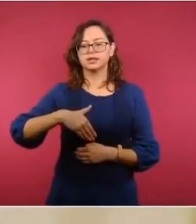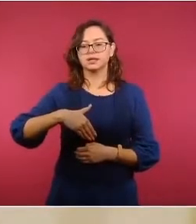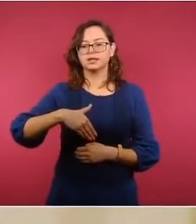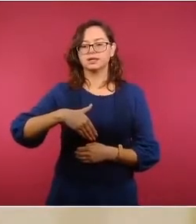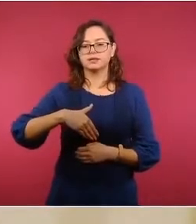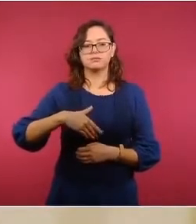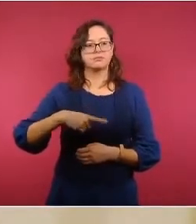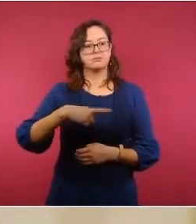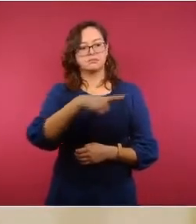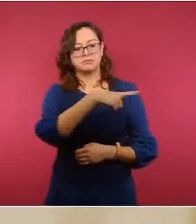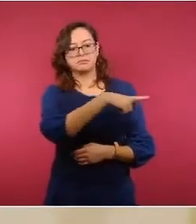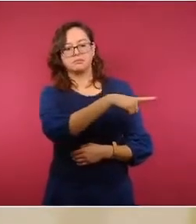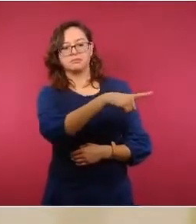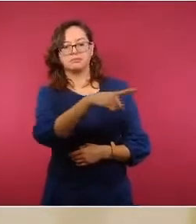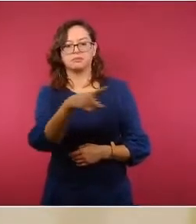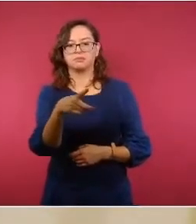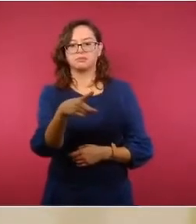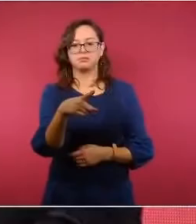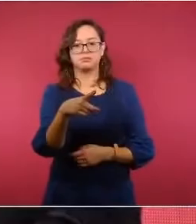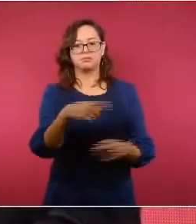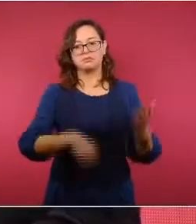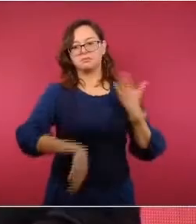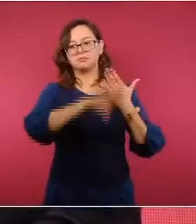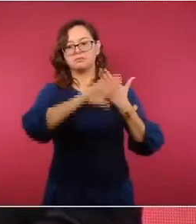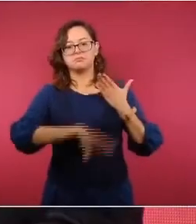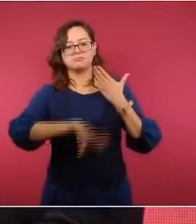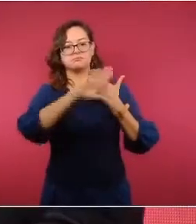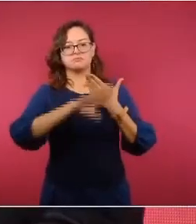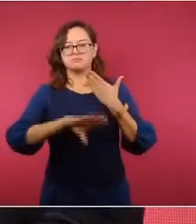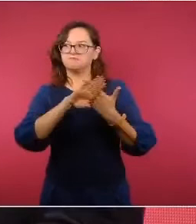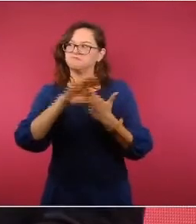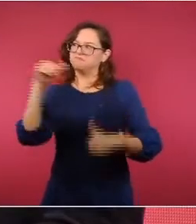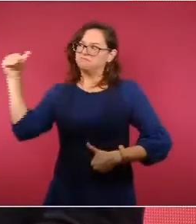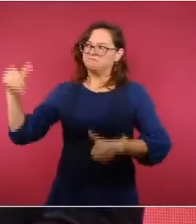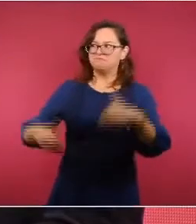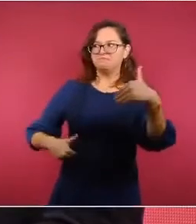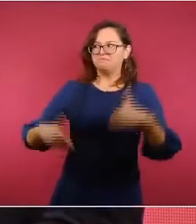le gusta a mis adversarios.